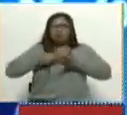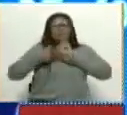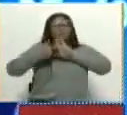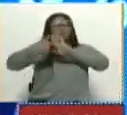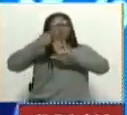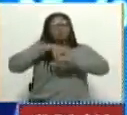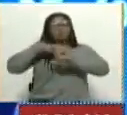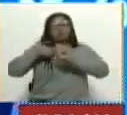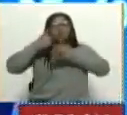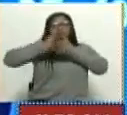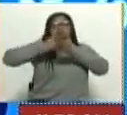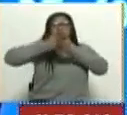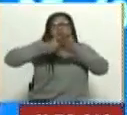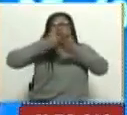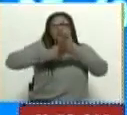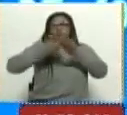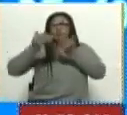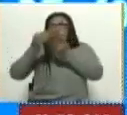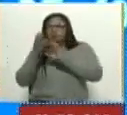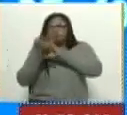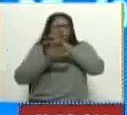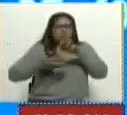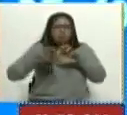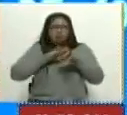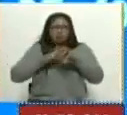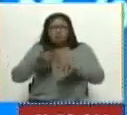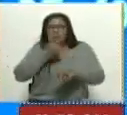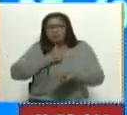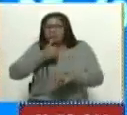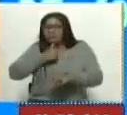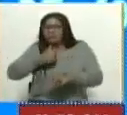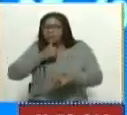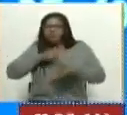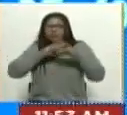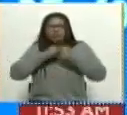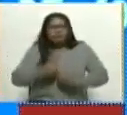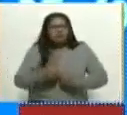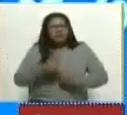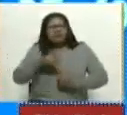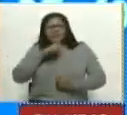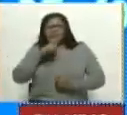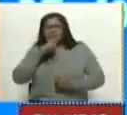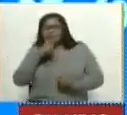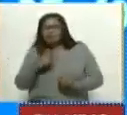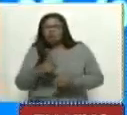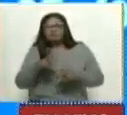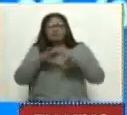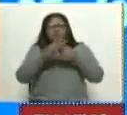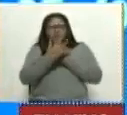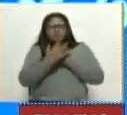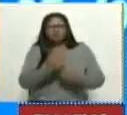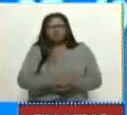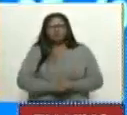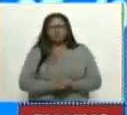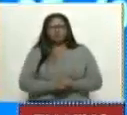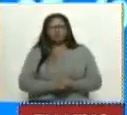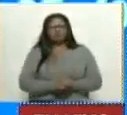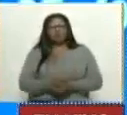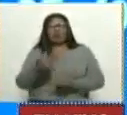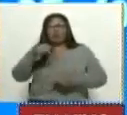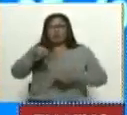en la batalla en la tormenta que fuimos capaces de aguantar las más complejas dificultades y